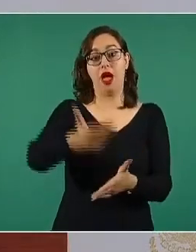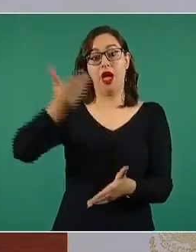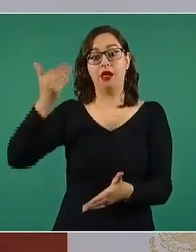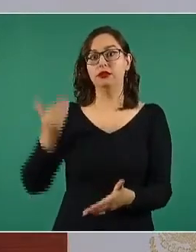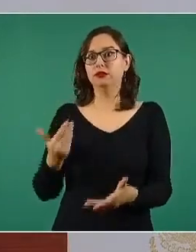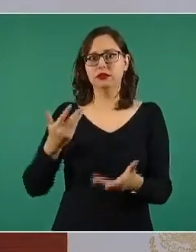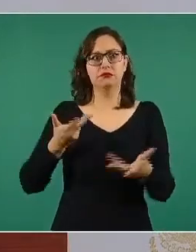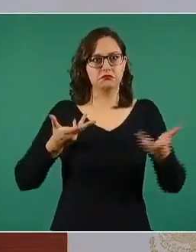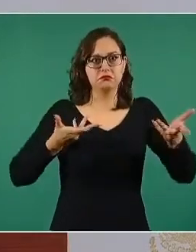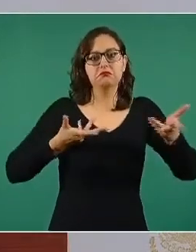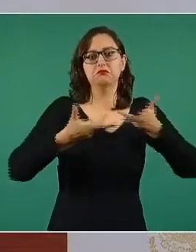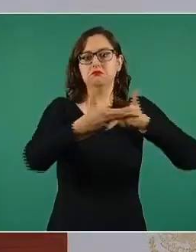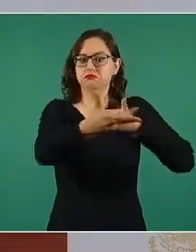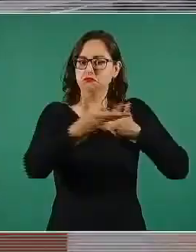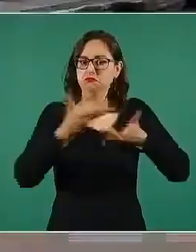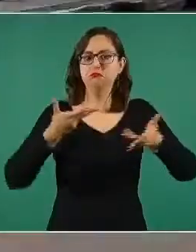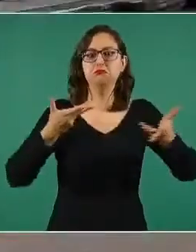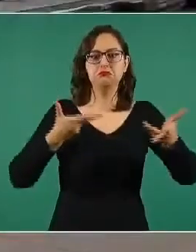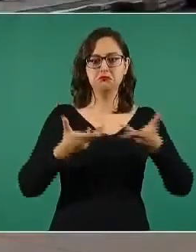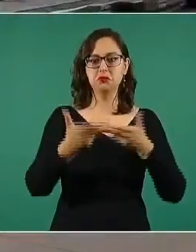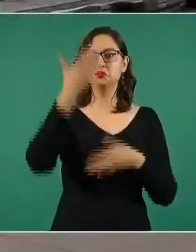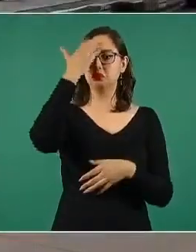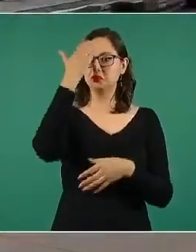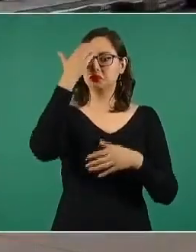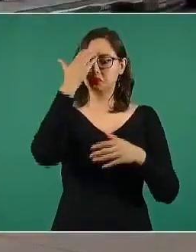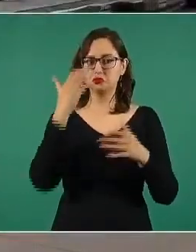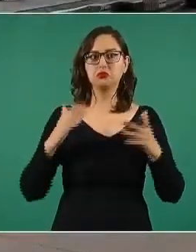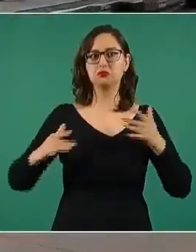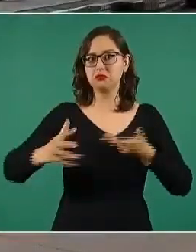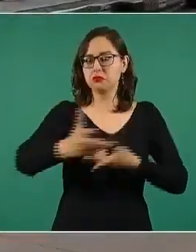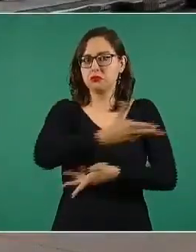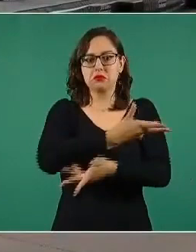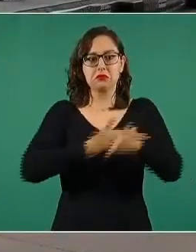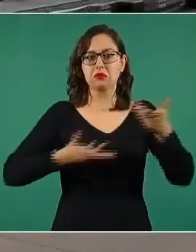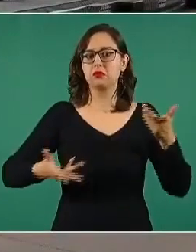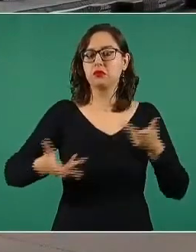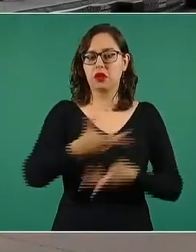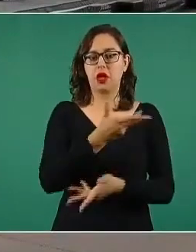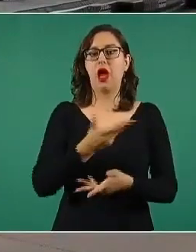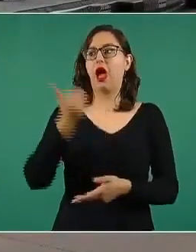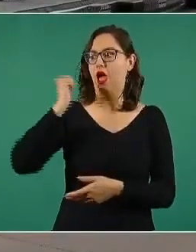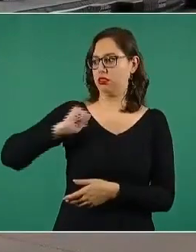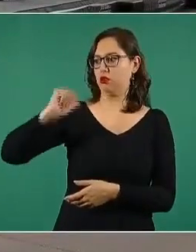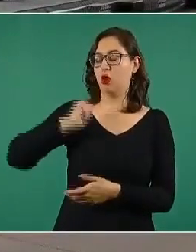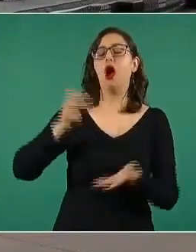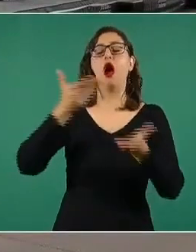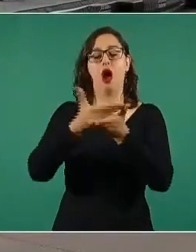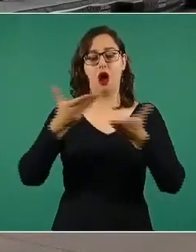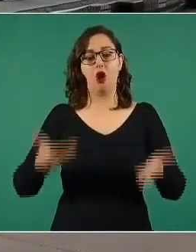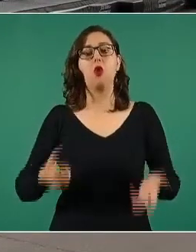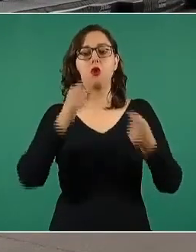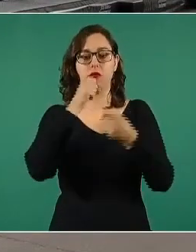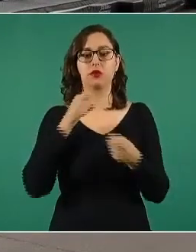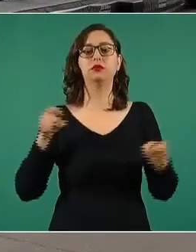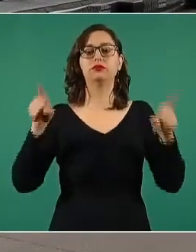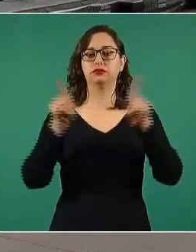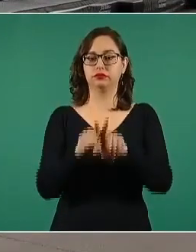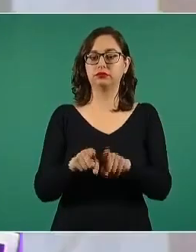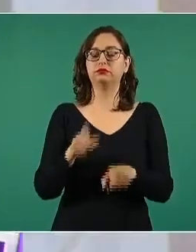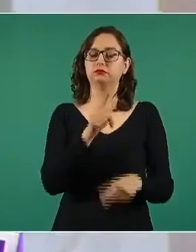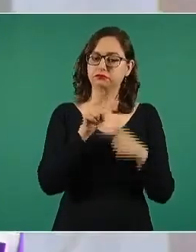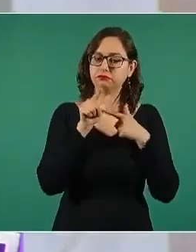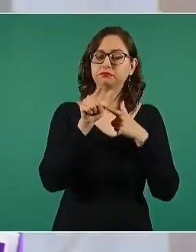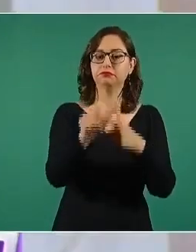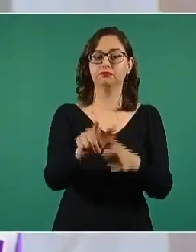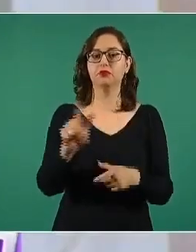aguas. Nos reconocíamos en ese entonces y nos reconocemos ahora como naciones soberanas y pueblos sobrevivientes.